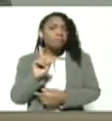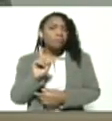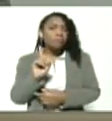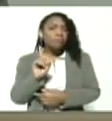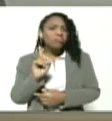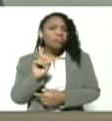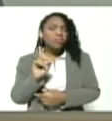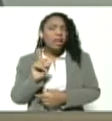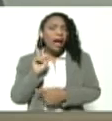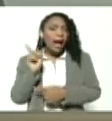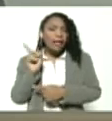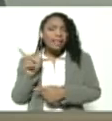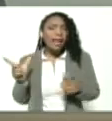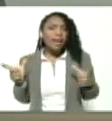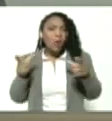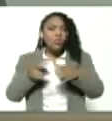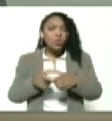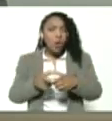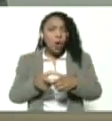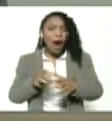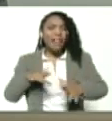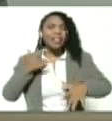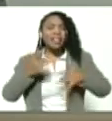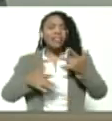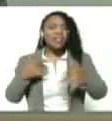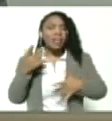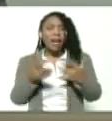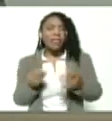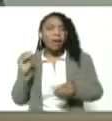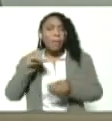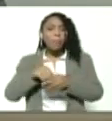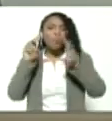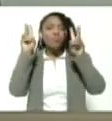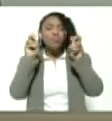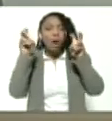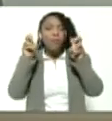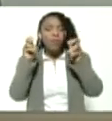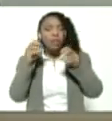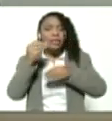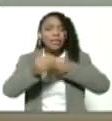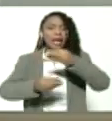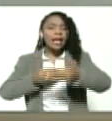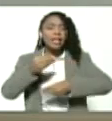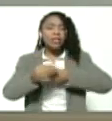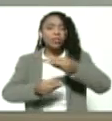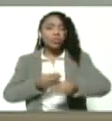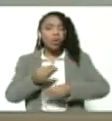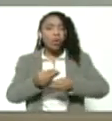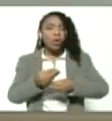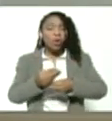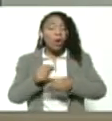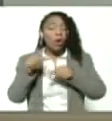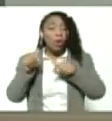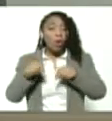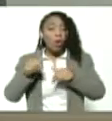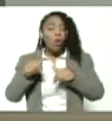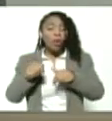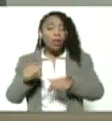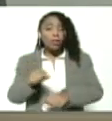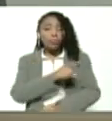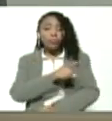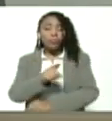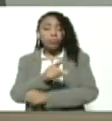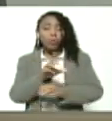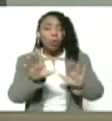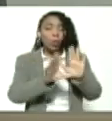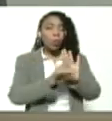Una reunión, un acto de instalación que está pautado como tal en nuestro ordenamiento